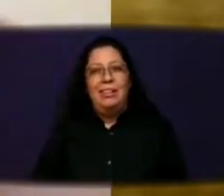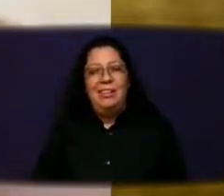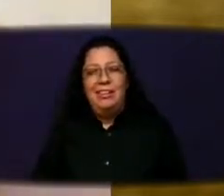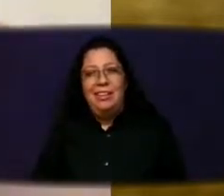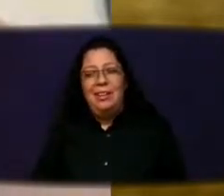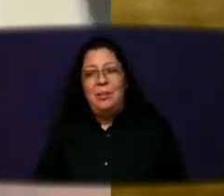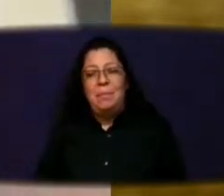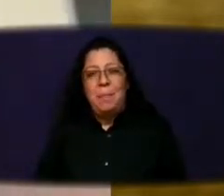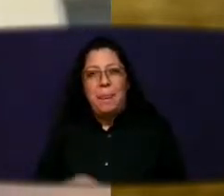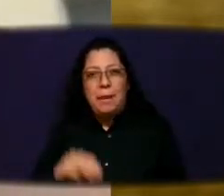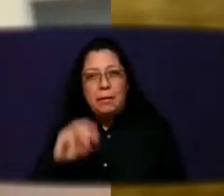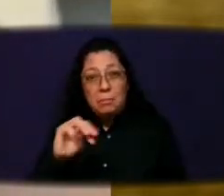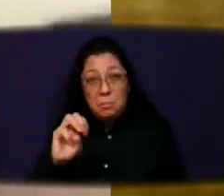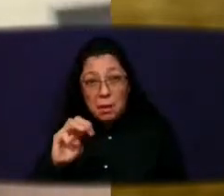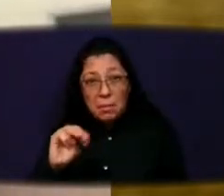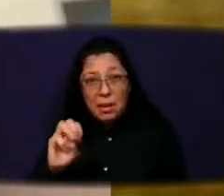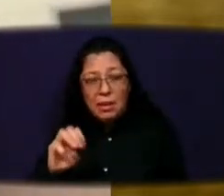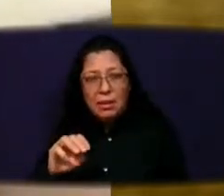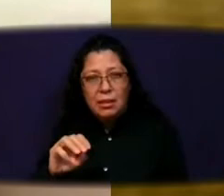Meme,